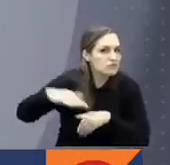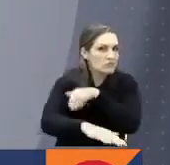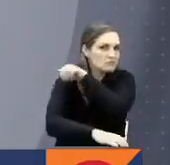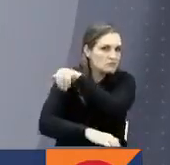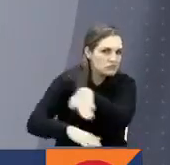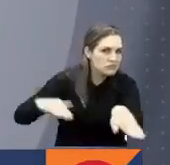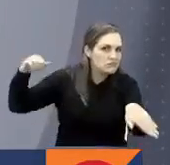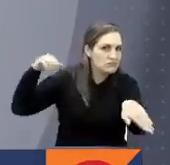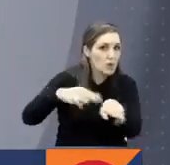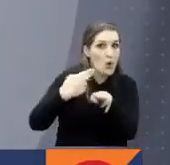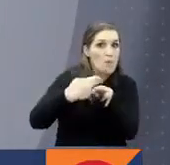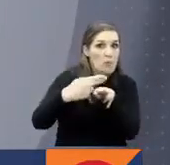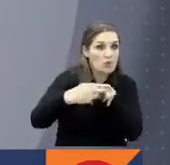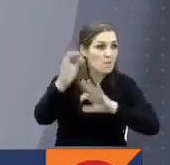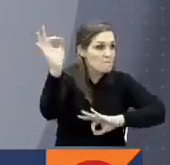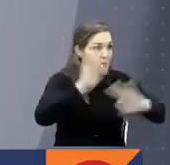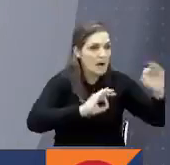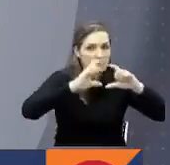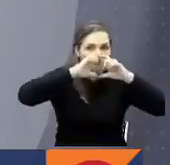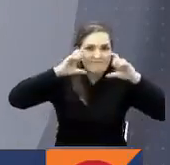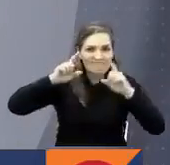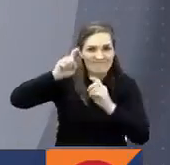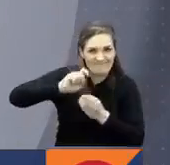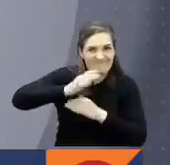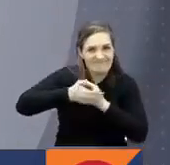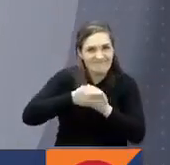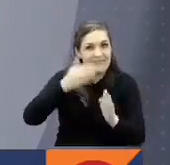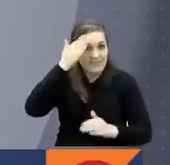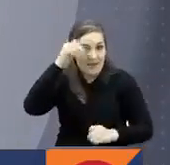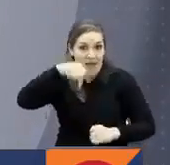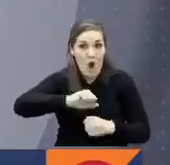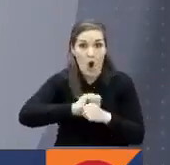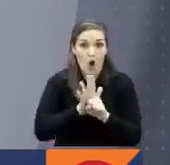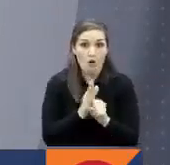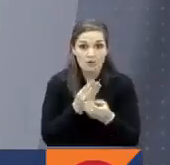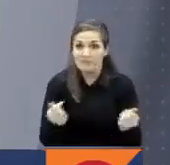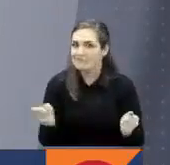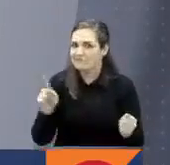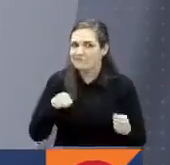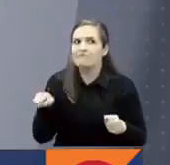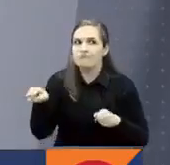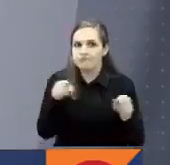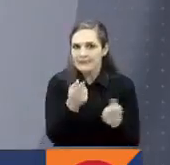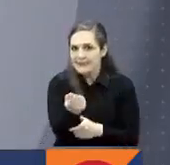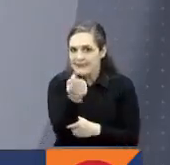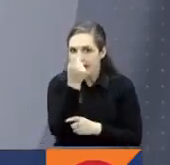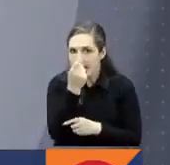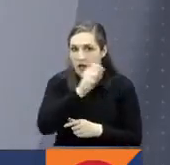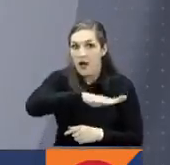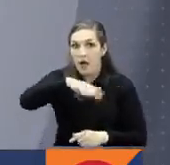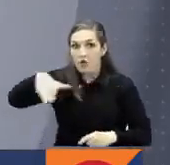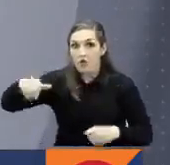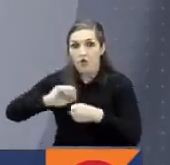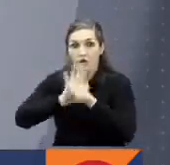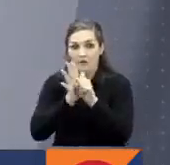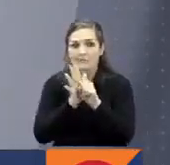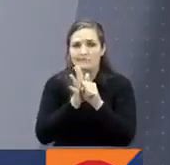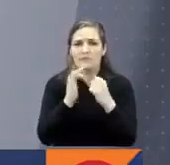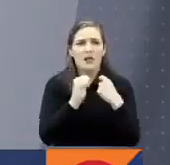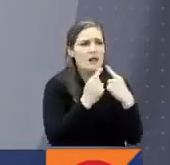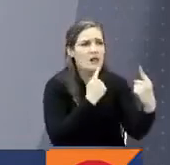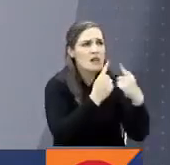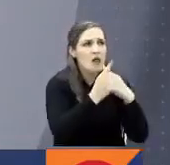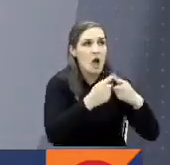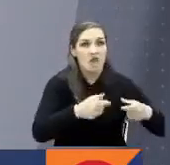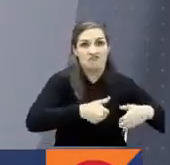pues precisamente la condición del COVID aquí en la capital antioqueña sigue siendo bastante crítica. Nosotros estuvimos hablando con la gerente de